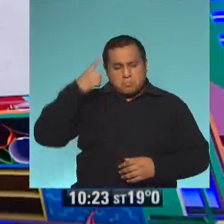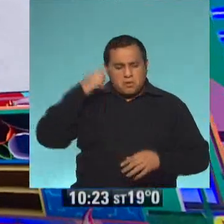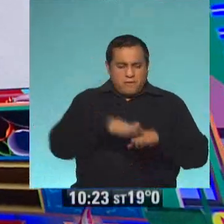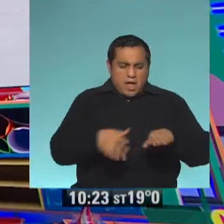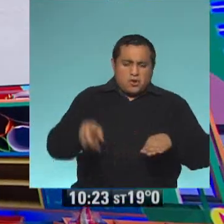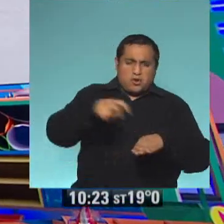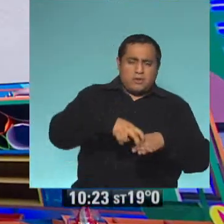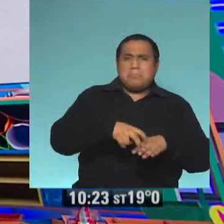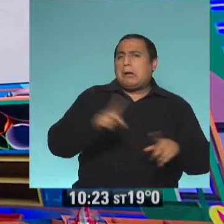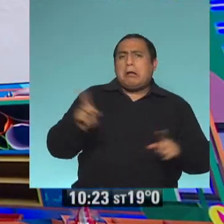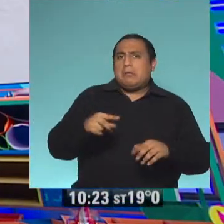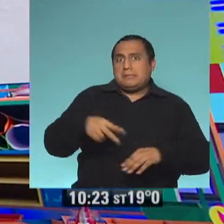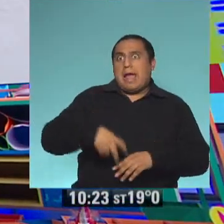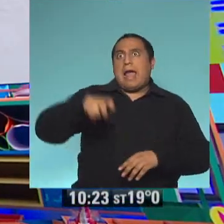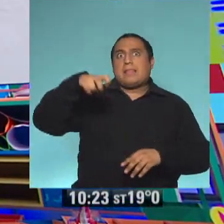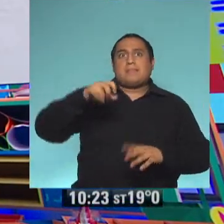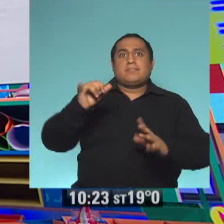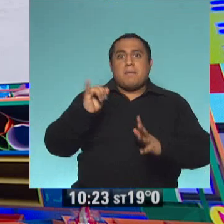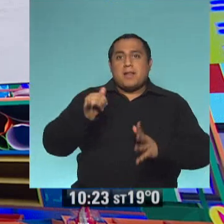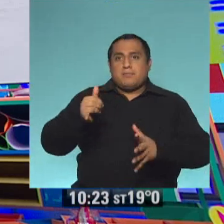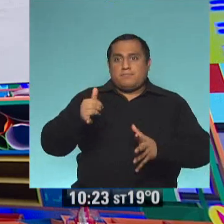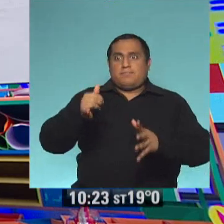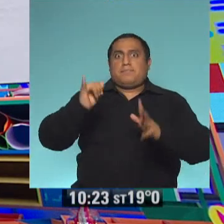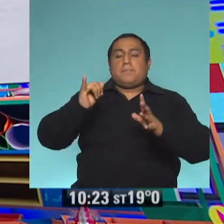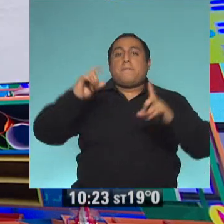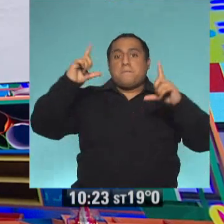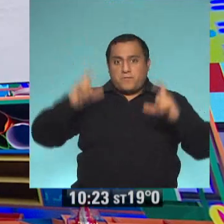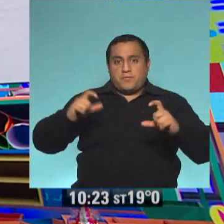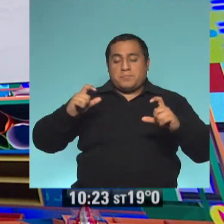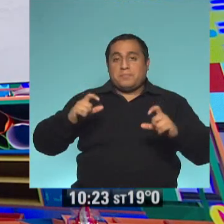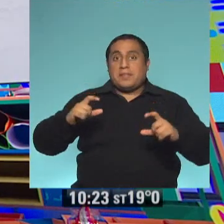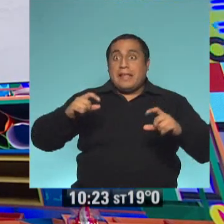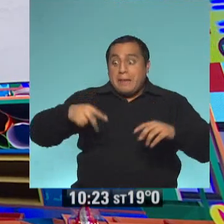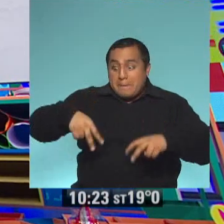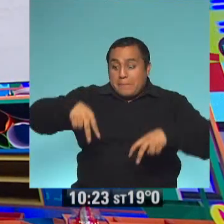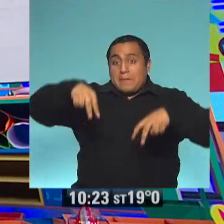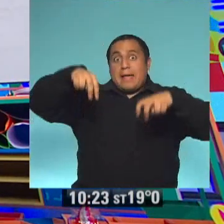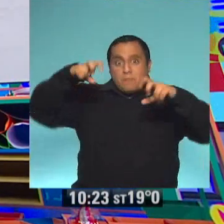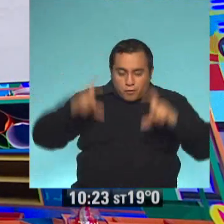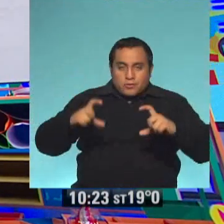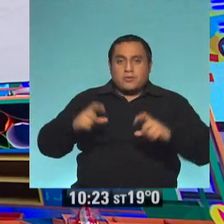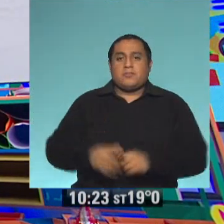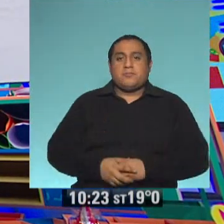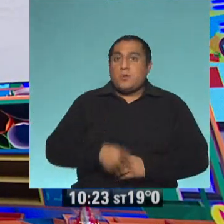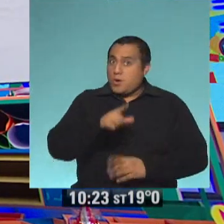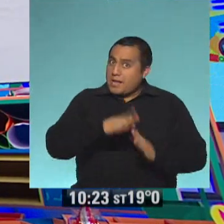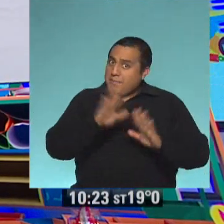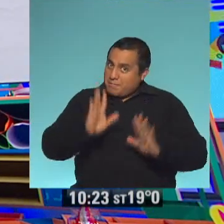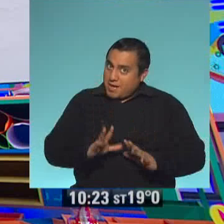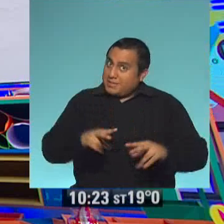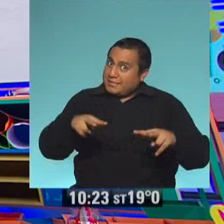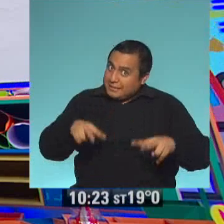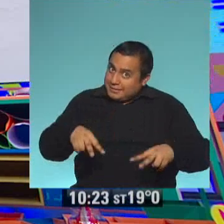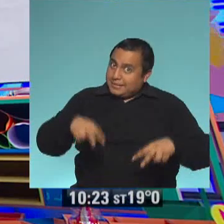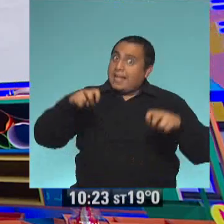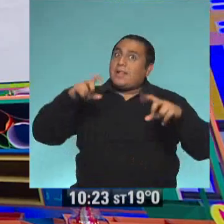¿qué? Vamos saltando hacia la cámara. ¡Ay, qué difícil! ¡En el aire! Y ahí en casa se preparan, Y ahí en casa se preparan y saltamos